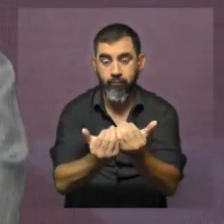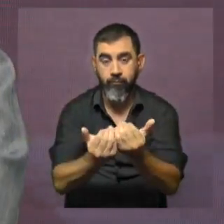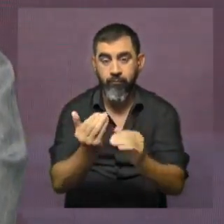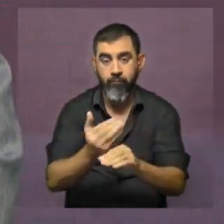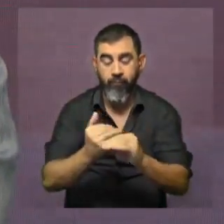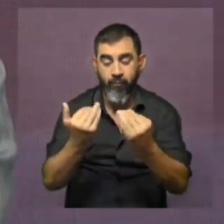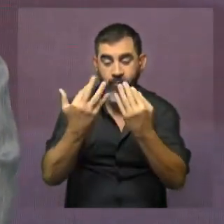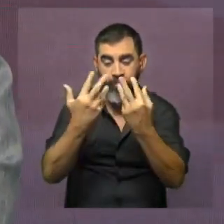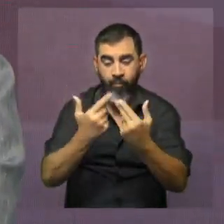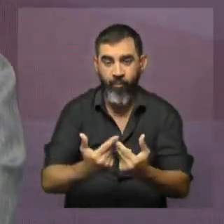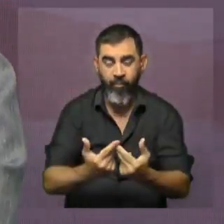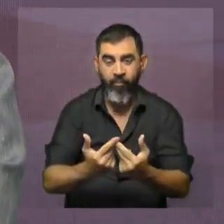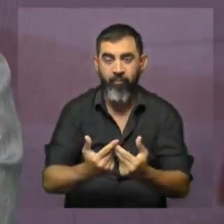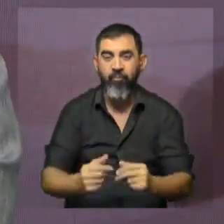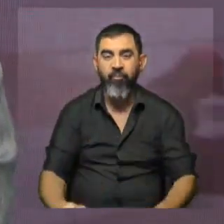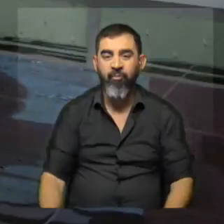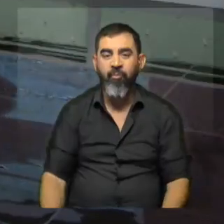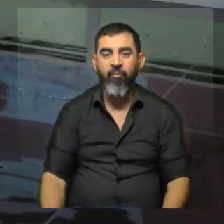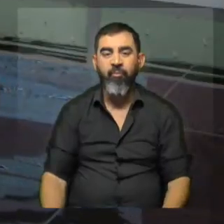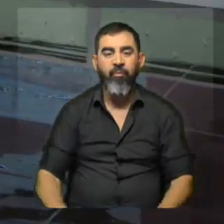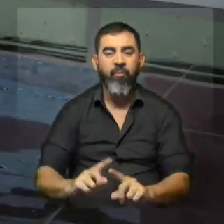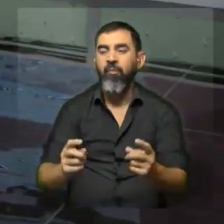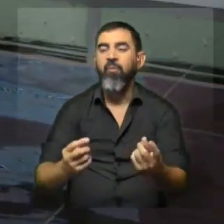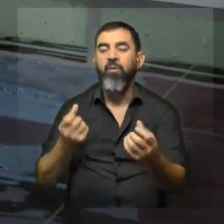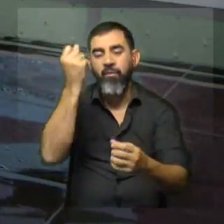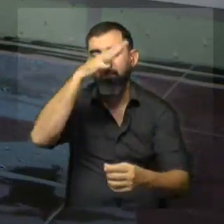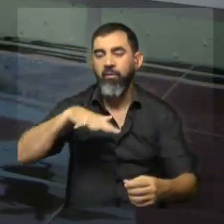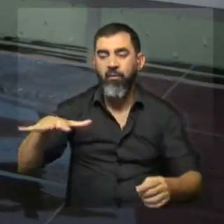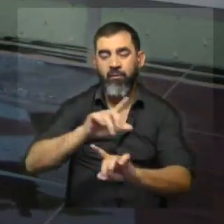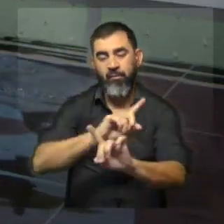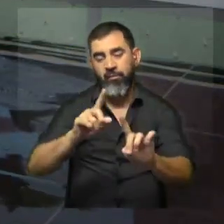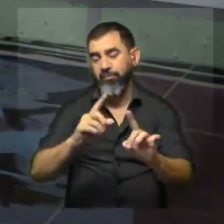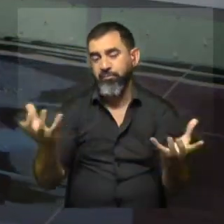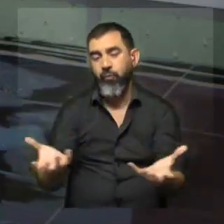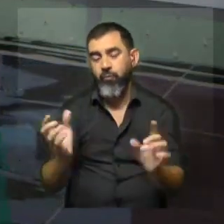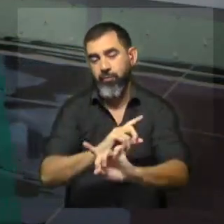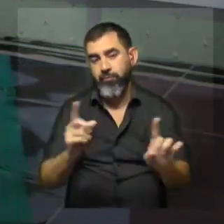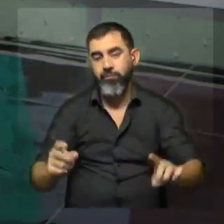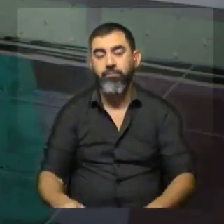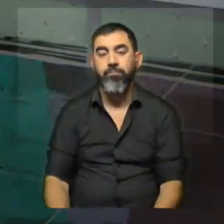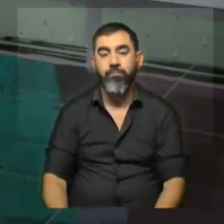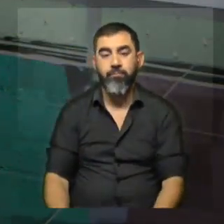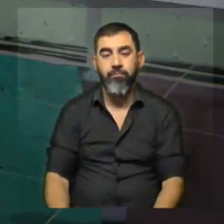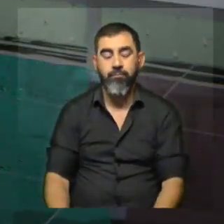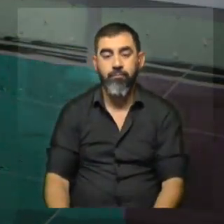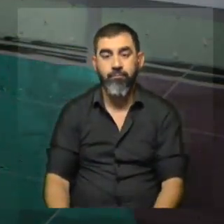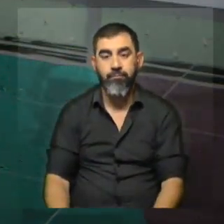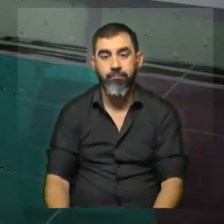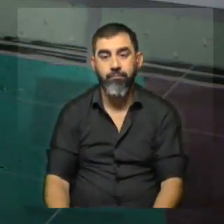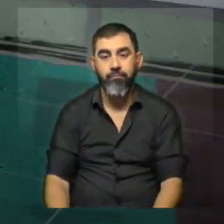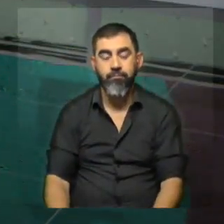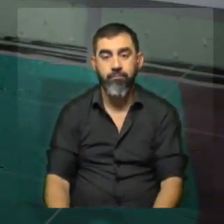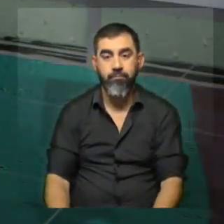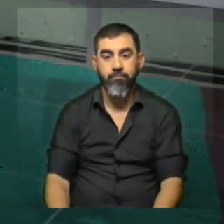Preestablecido antes, no se sí, puede delimitado, hacer, lejos de follaje y demás. No se puede hacer fuego así en el piso para hacer un asado,